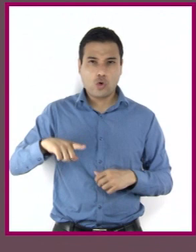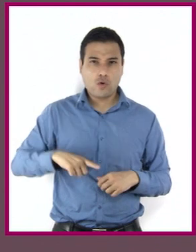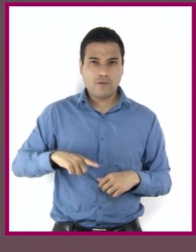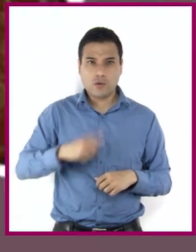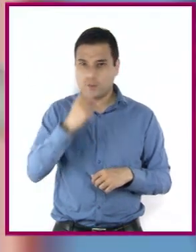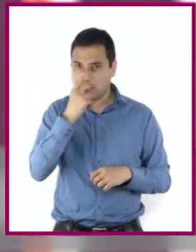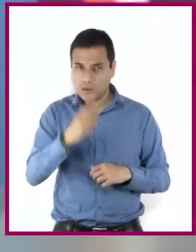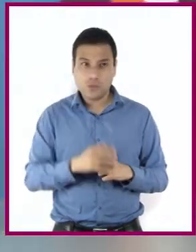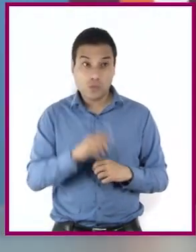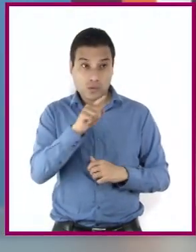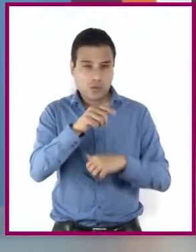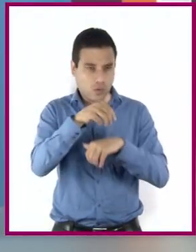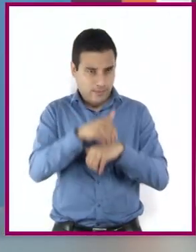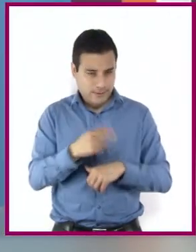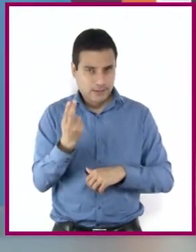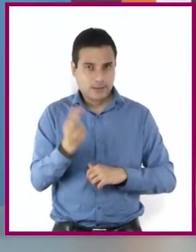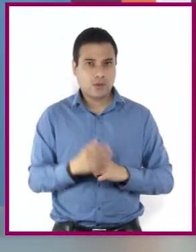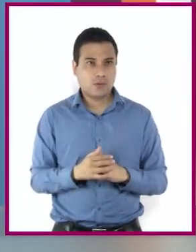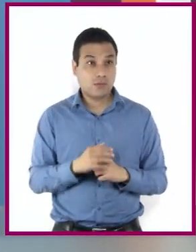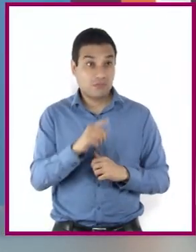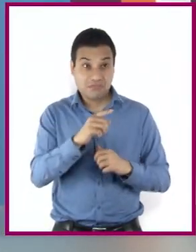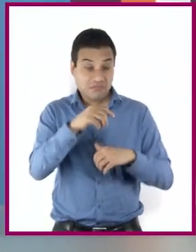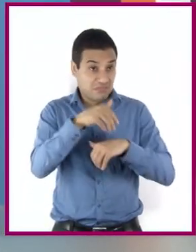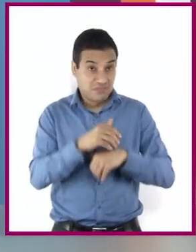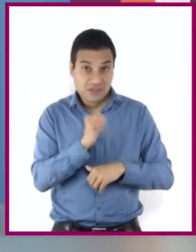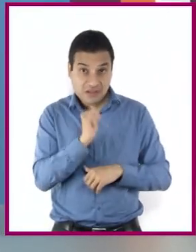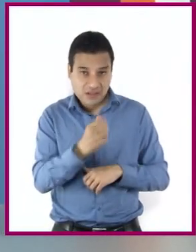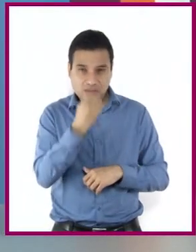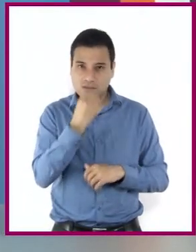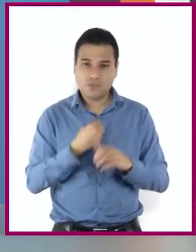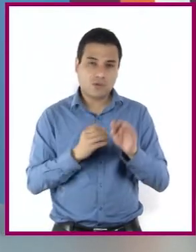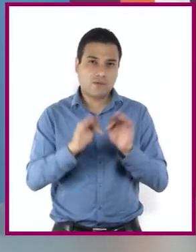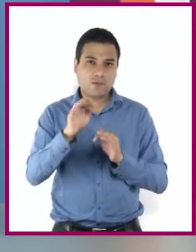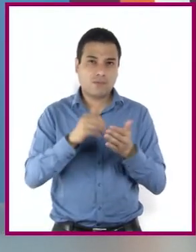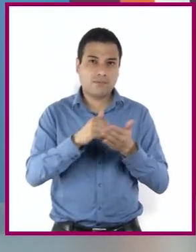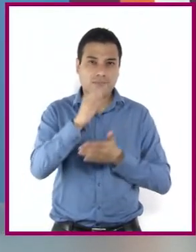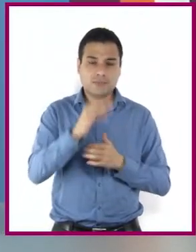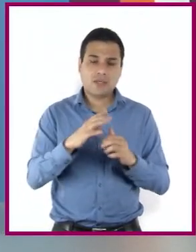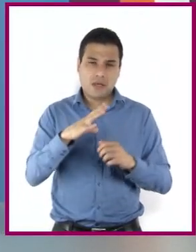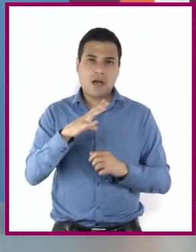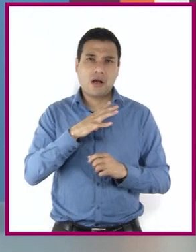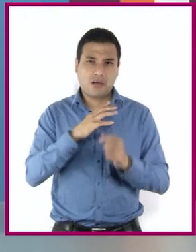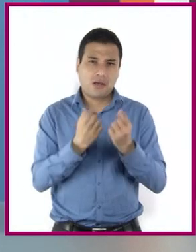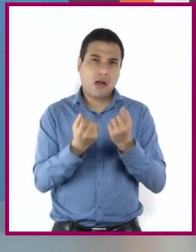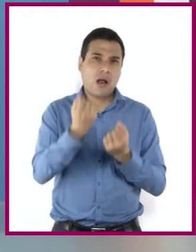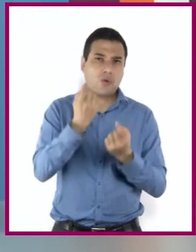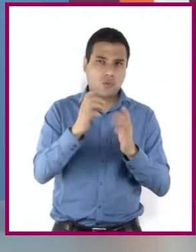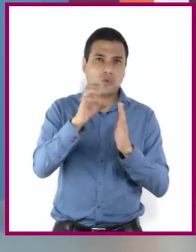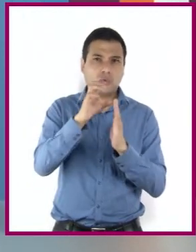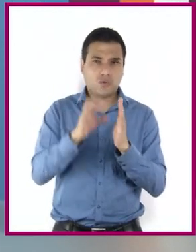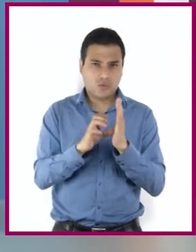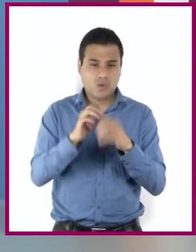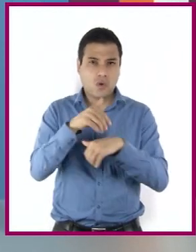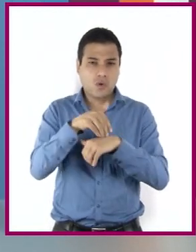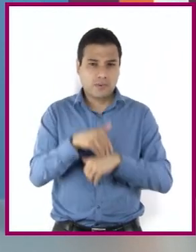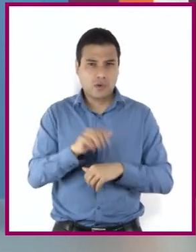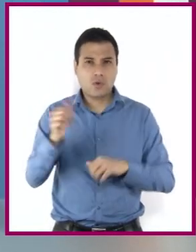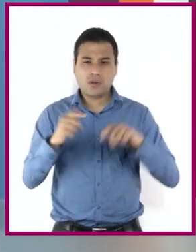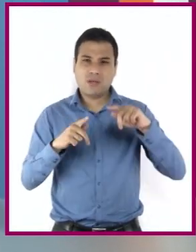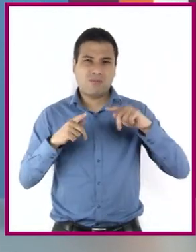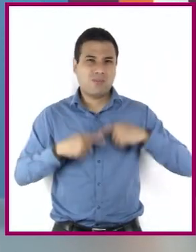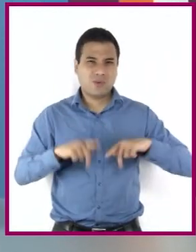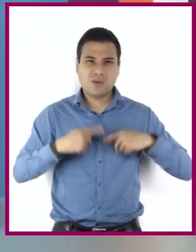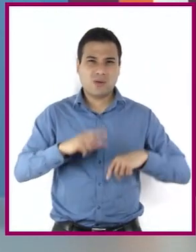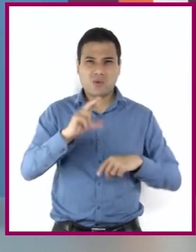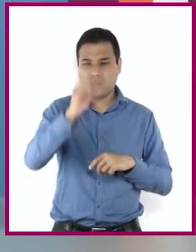hicieran. El país se dividió entre quienes apoyaban la legitimidad de la Constitución y quienes la negaban, iniciando una guerra